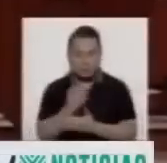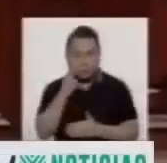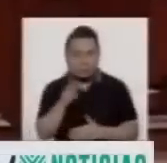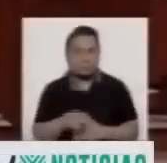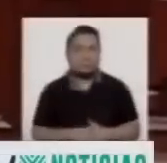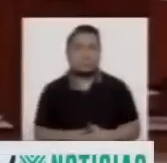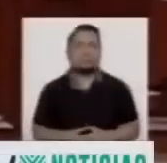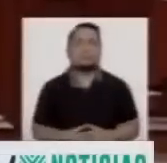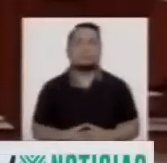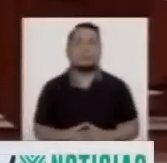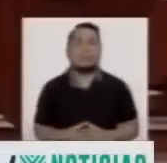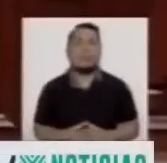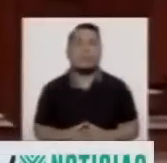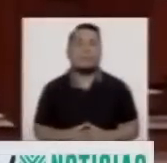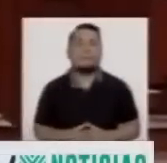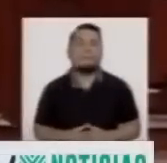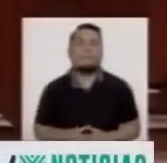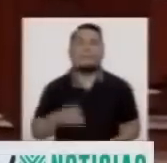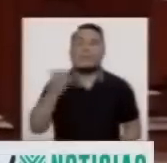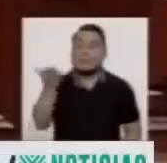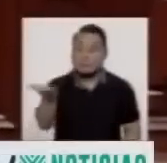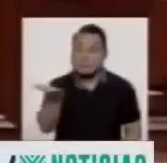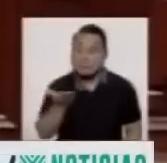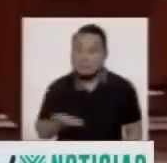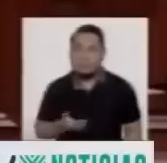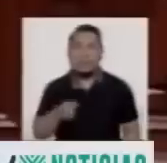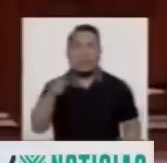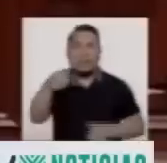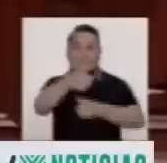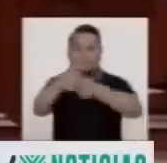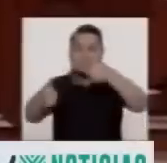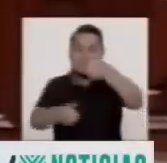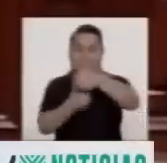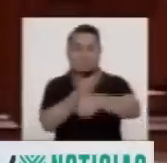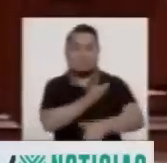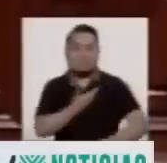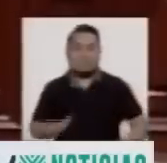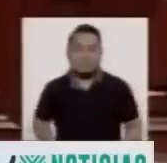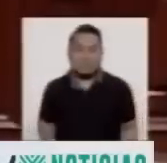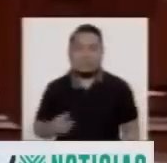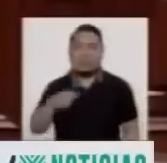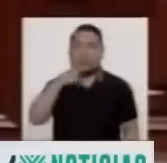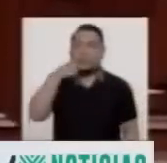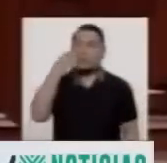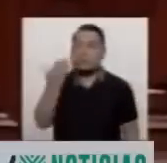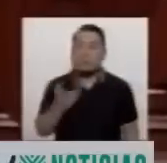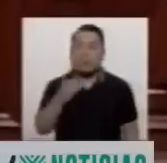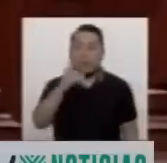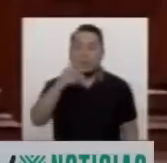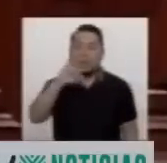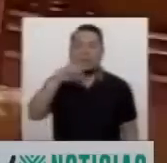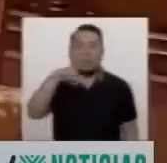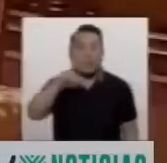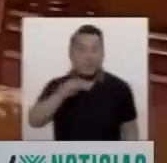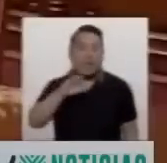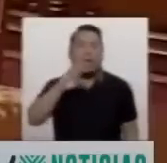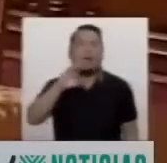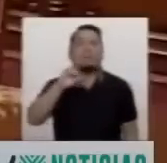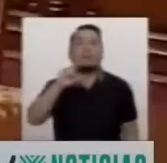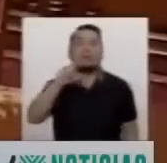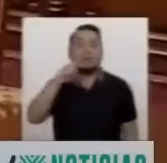hasta el día de hoy asumiendo de que ella defiende la democracia ella personifica el estado de derecho